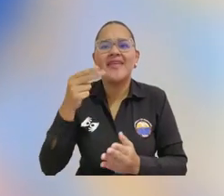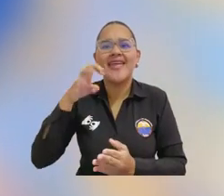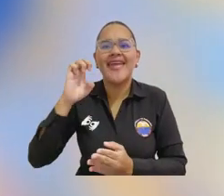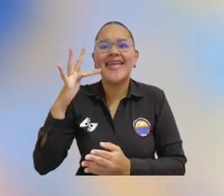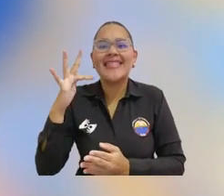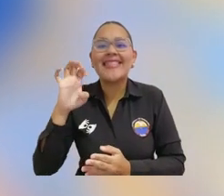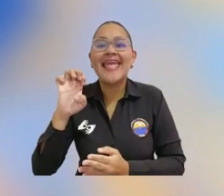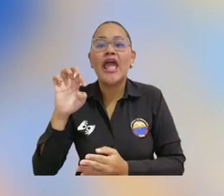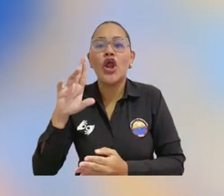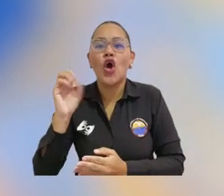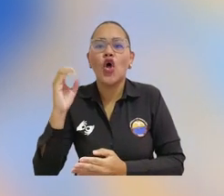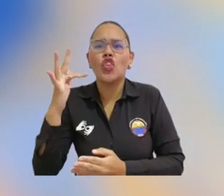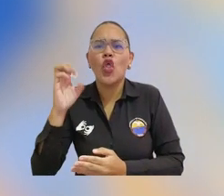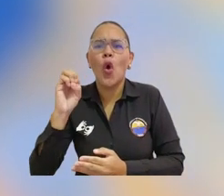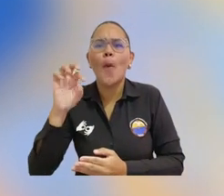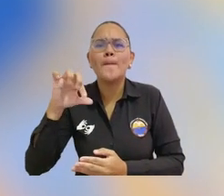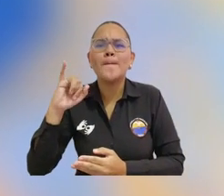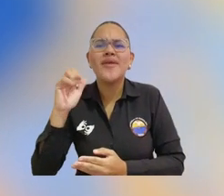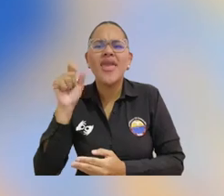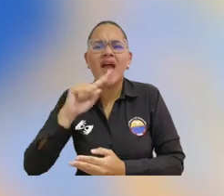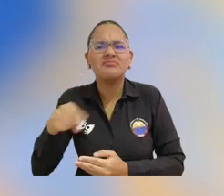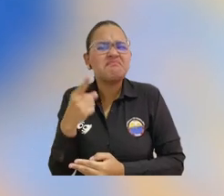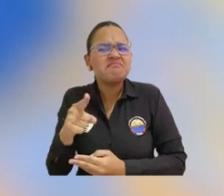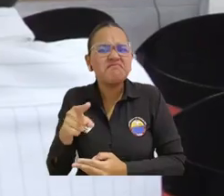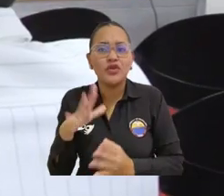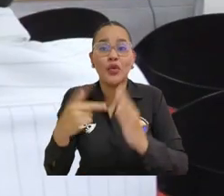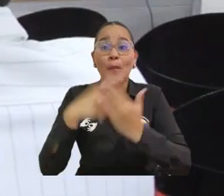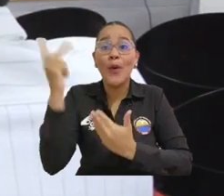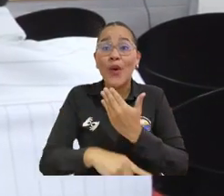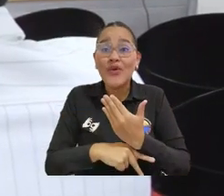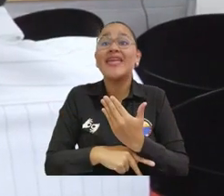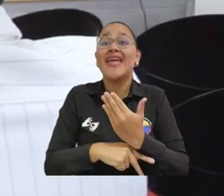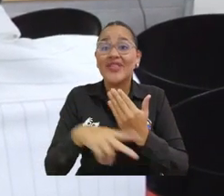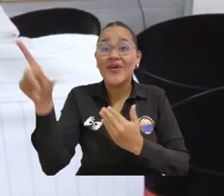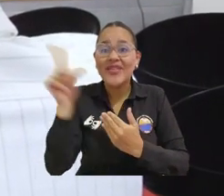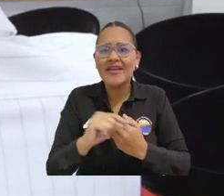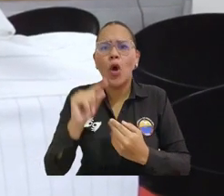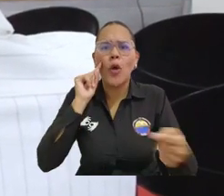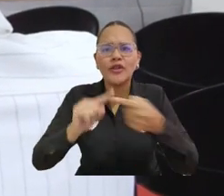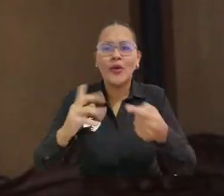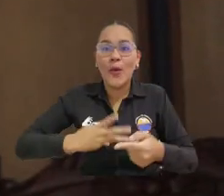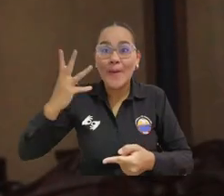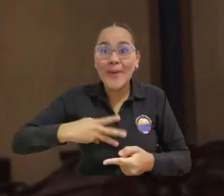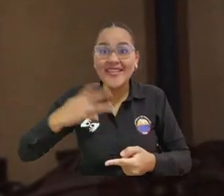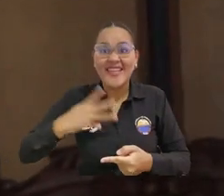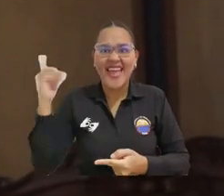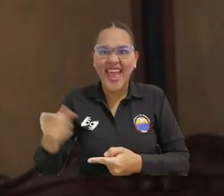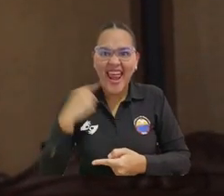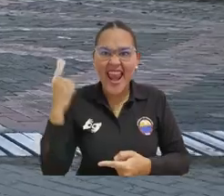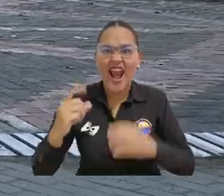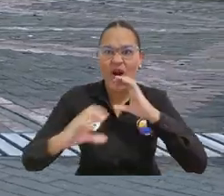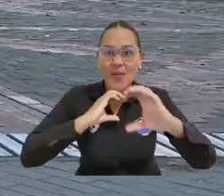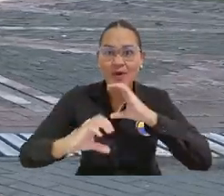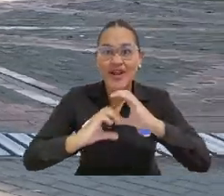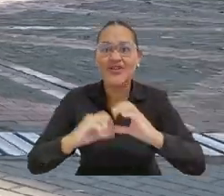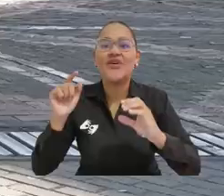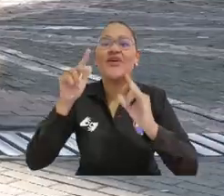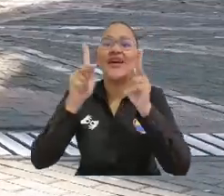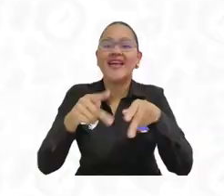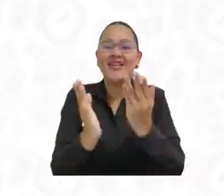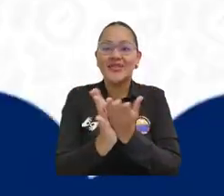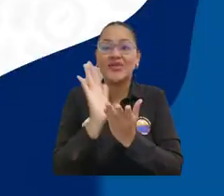revista heterotopías un proyecto digital con el cual se fortalecen las competencias genéricas y comunicativas de los estudiantes de la